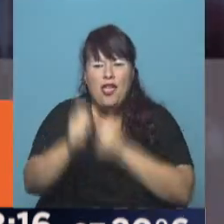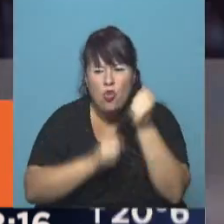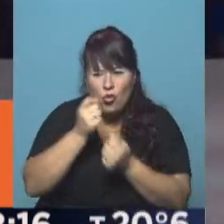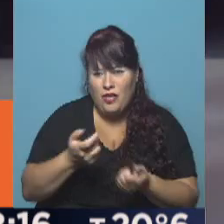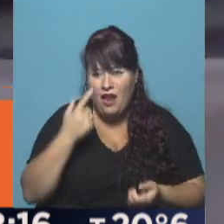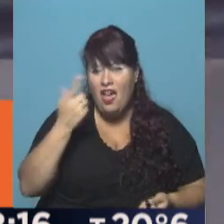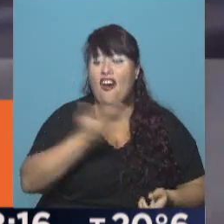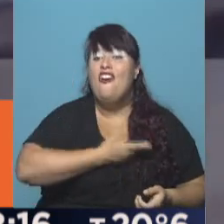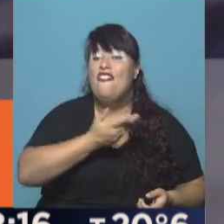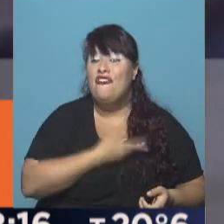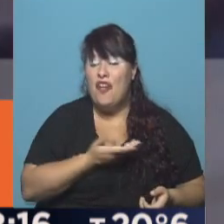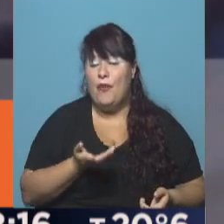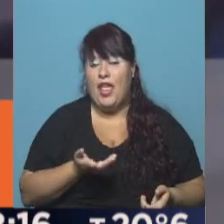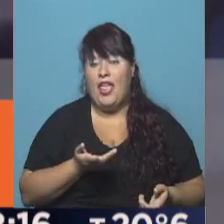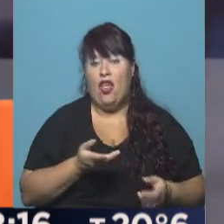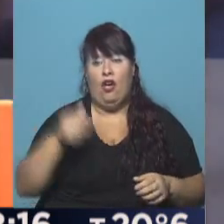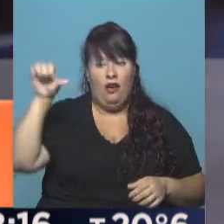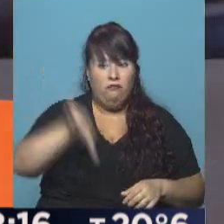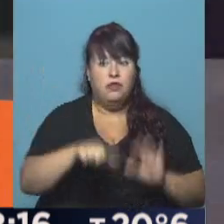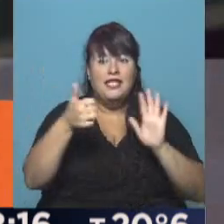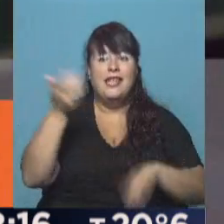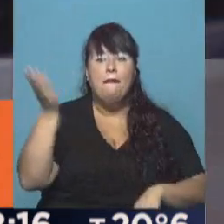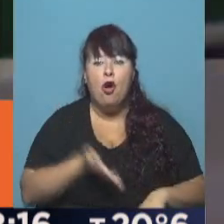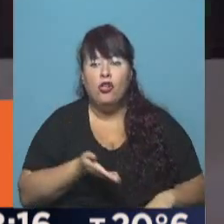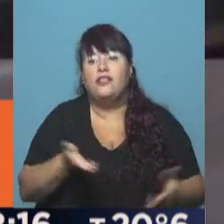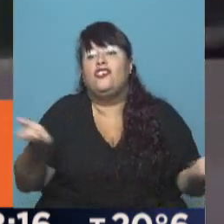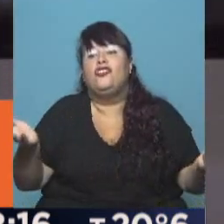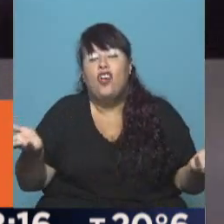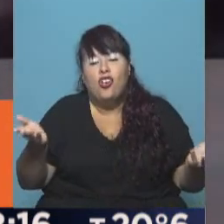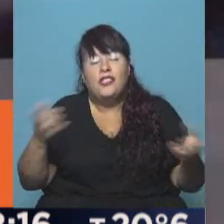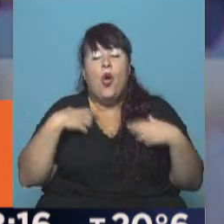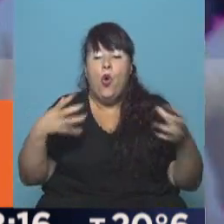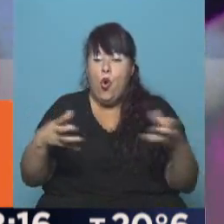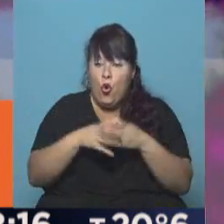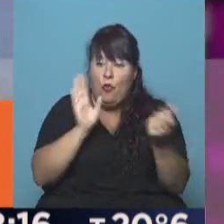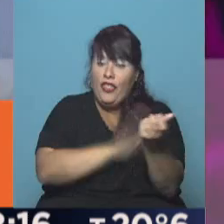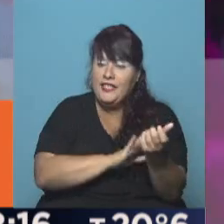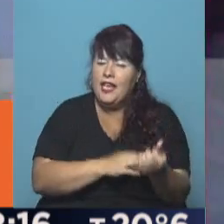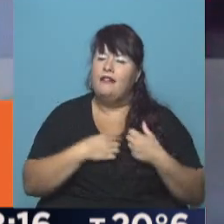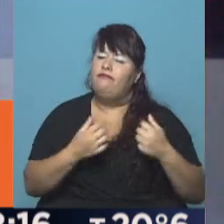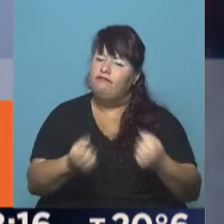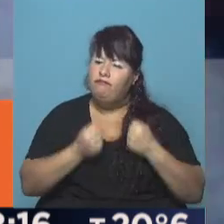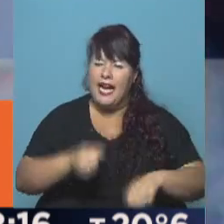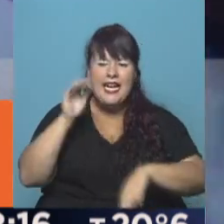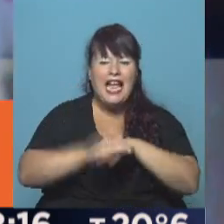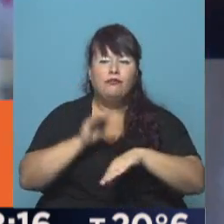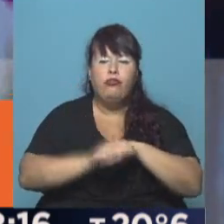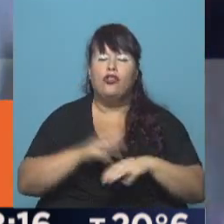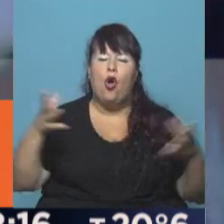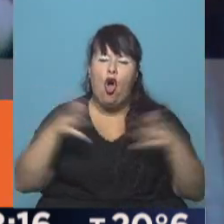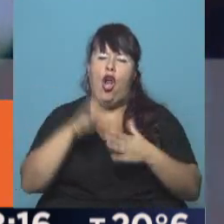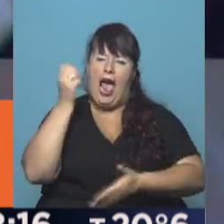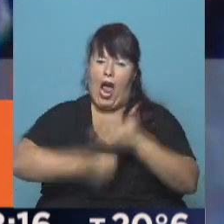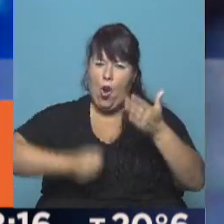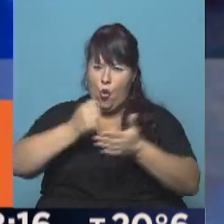mira febrero dio una caída del 6% entonces es la izquierda fuertemente comprometida con toda la lucha